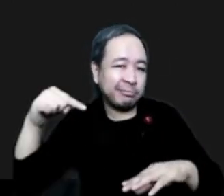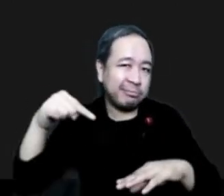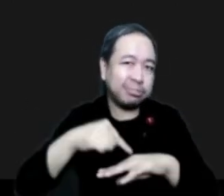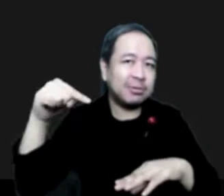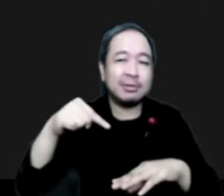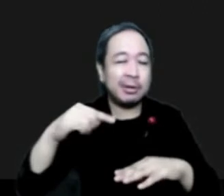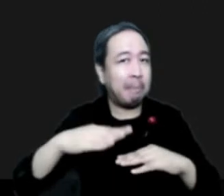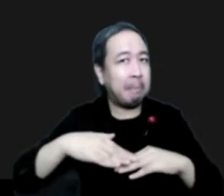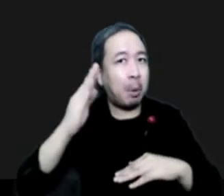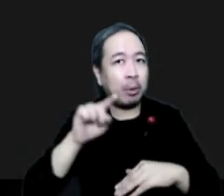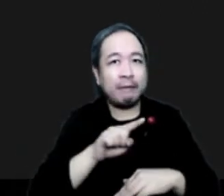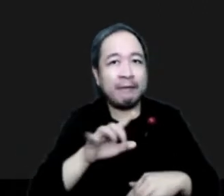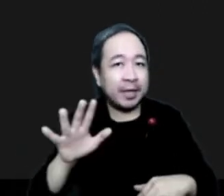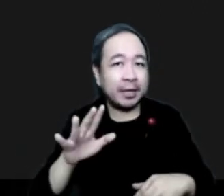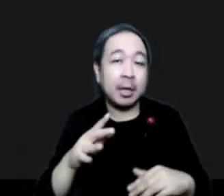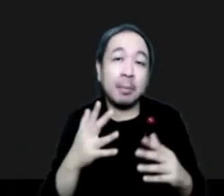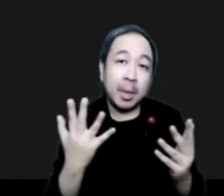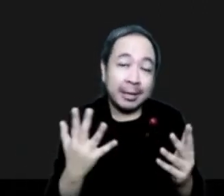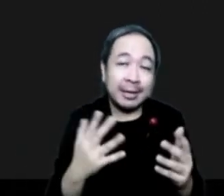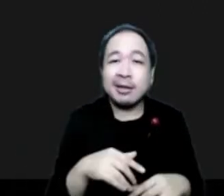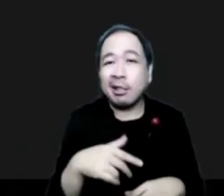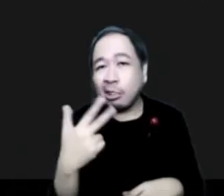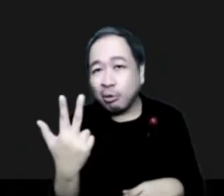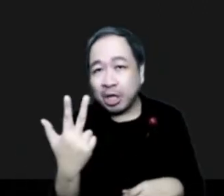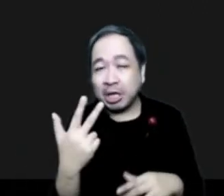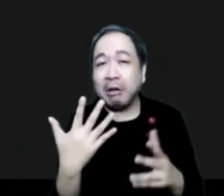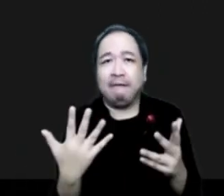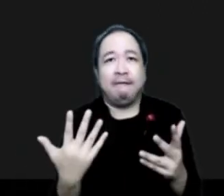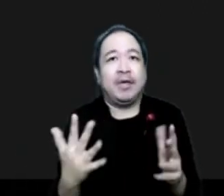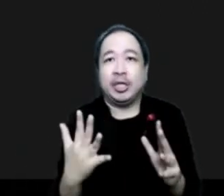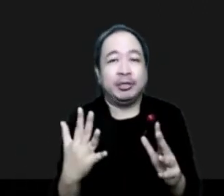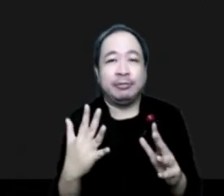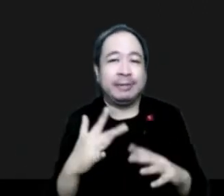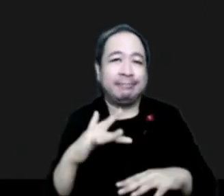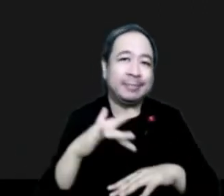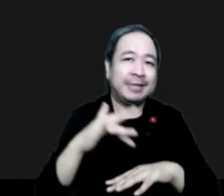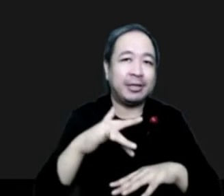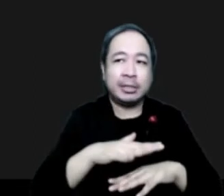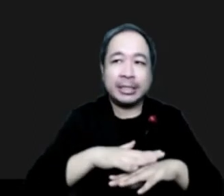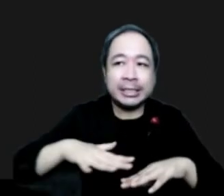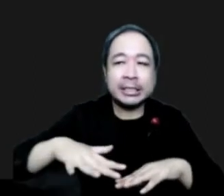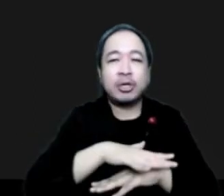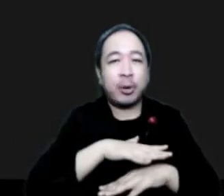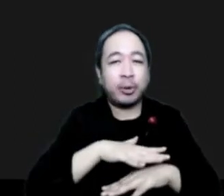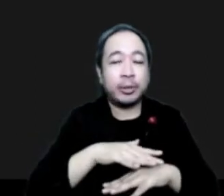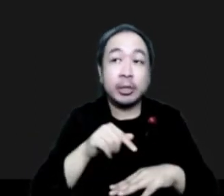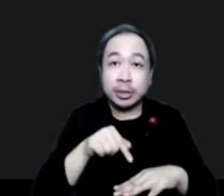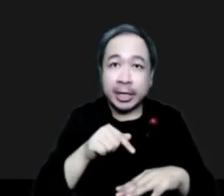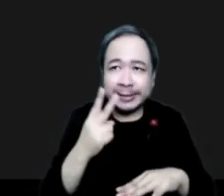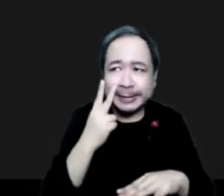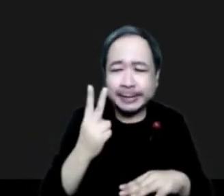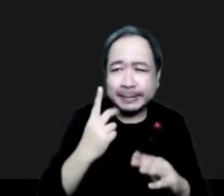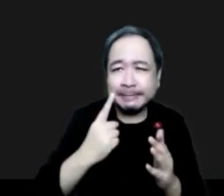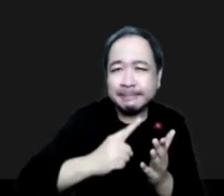tierra. Entonces, esto nos permite darle un mejor seguimiento al tema de las descargas eléctricas y a su